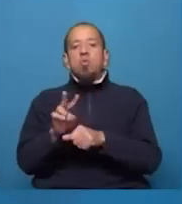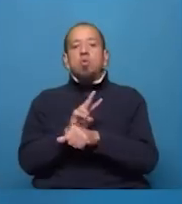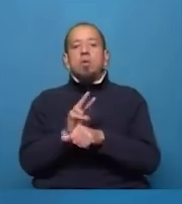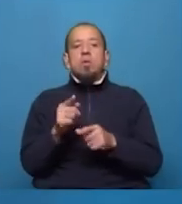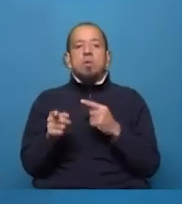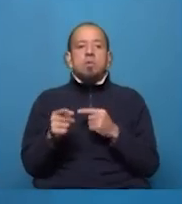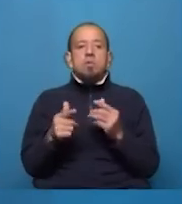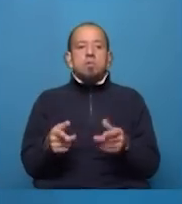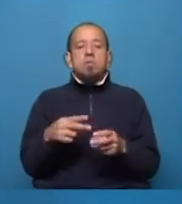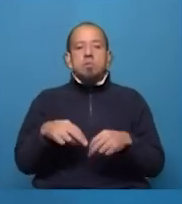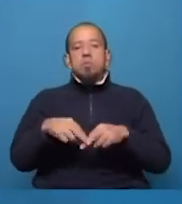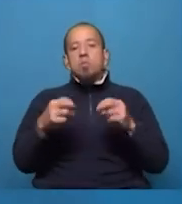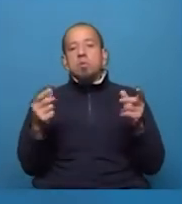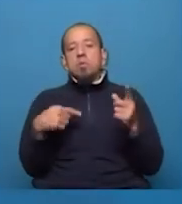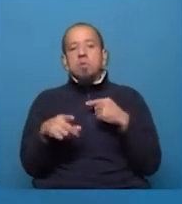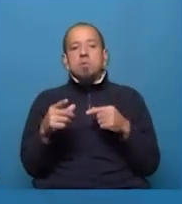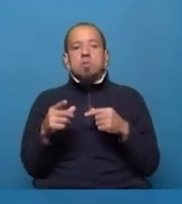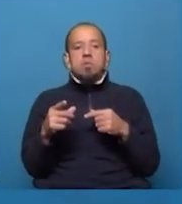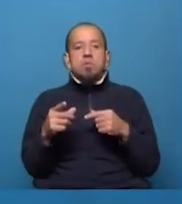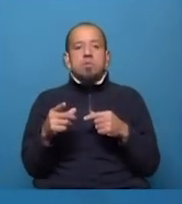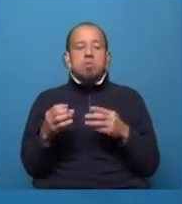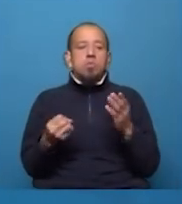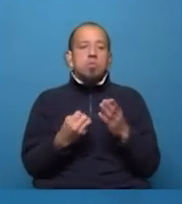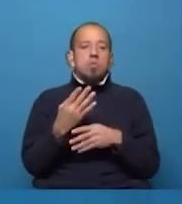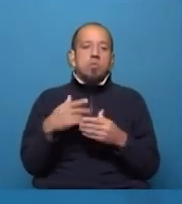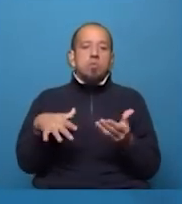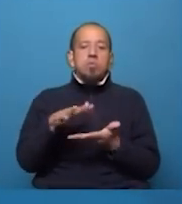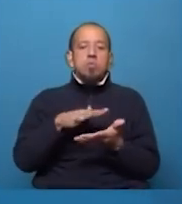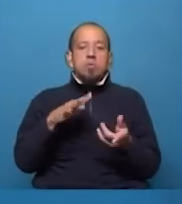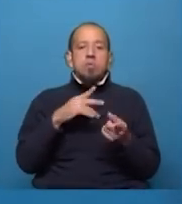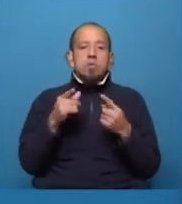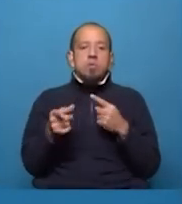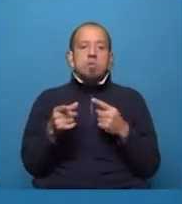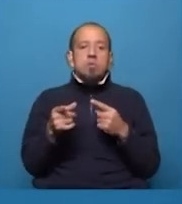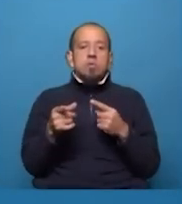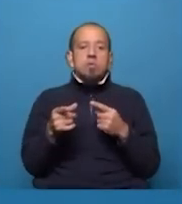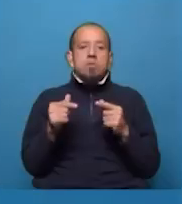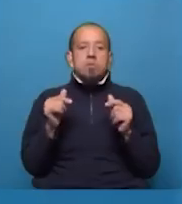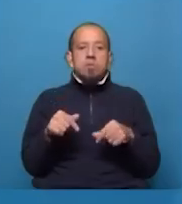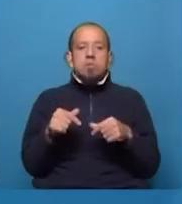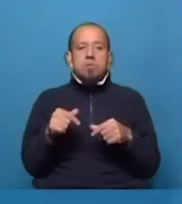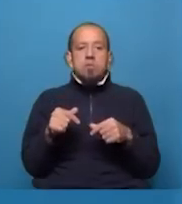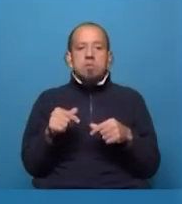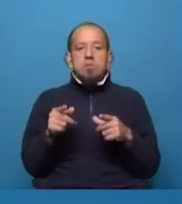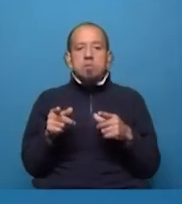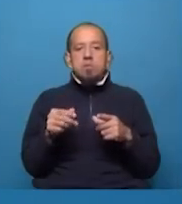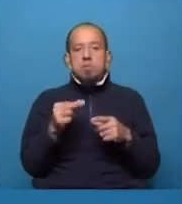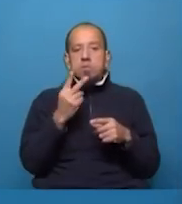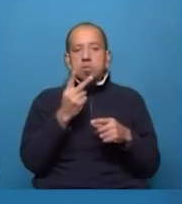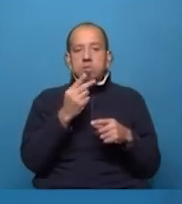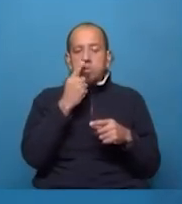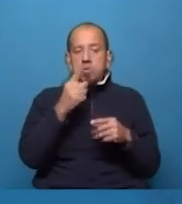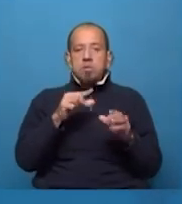se van buscando nuevos sectores entonces hay sectores que acá a ver nosotros En el 2007